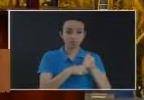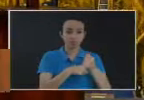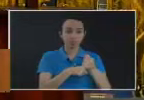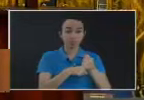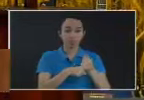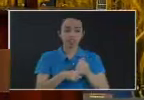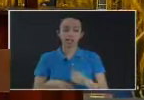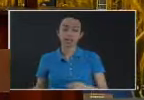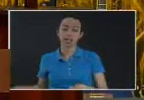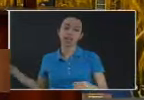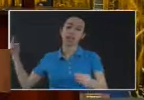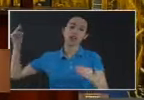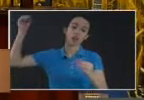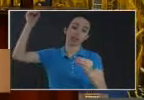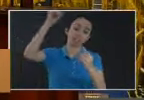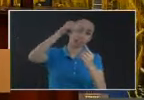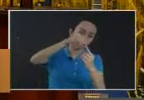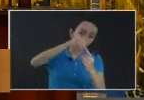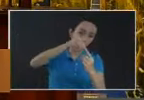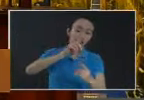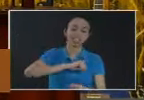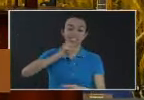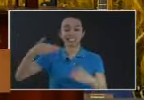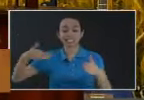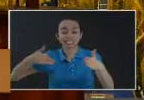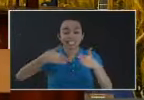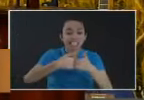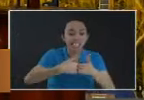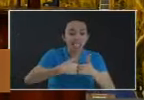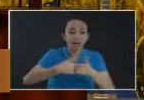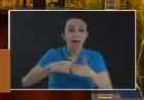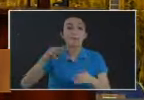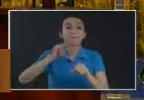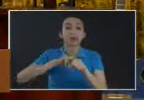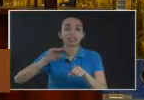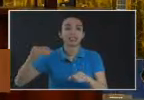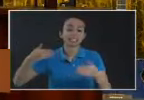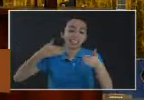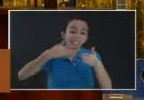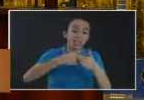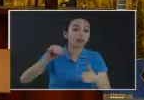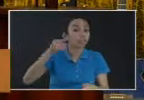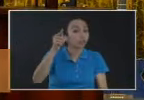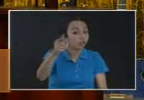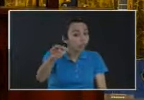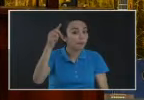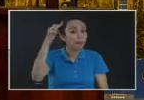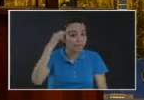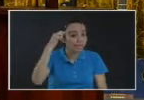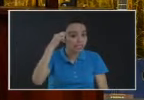La meta está cerca. Más cerca de lo que te estás imaginando.